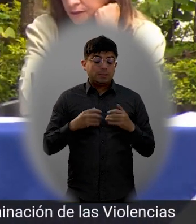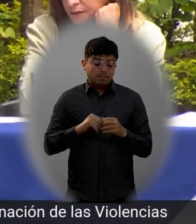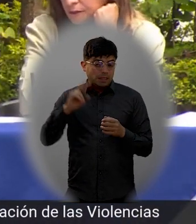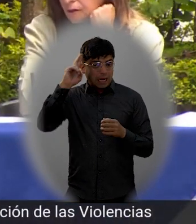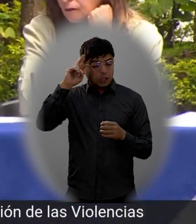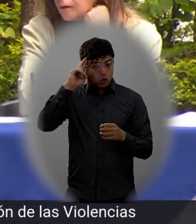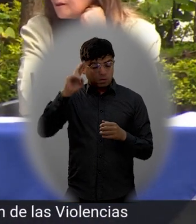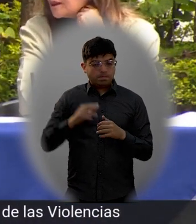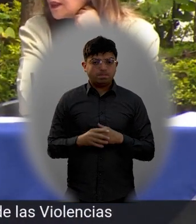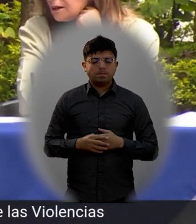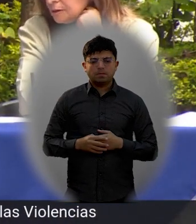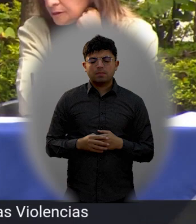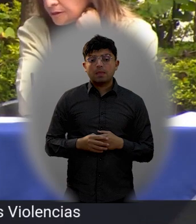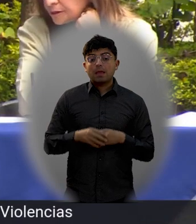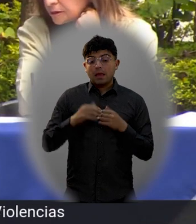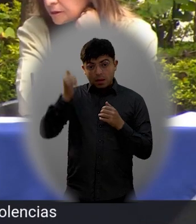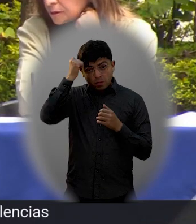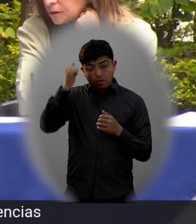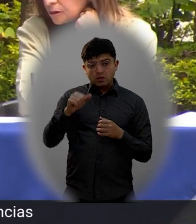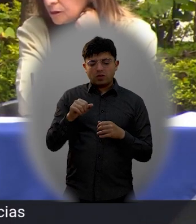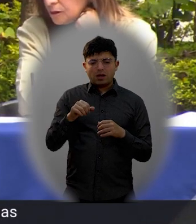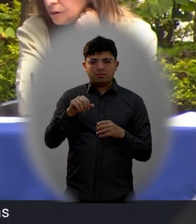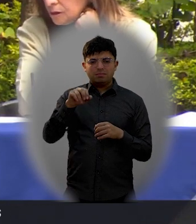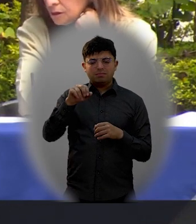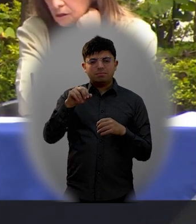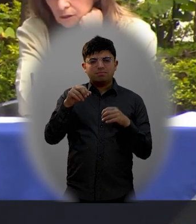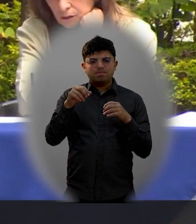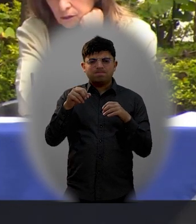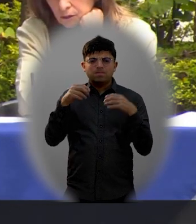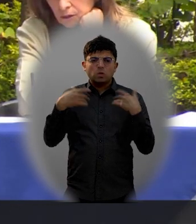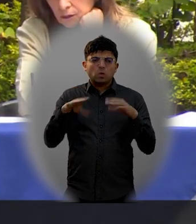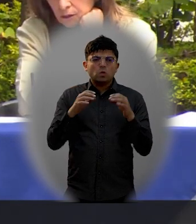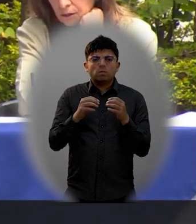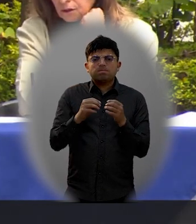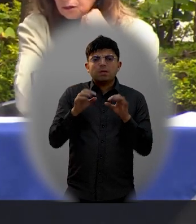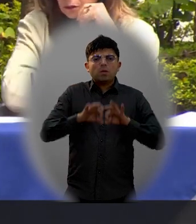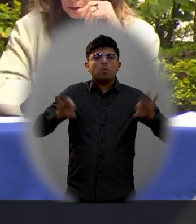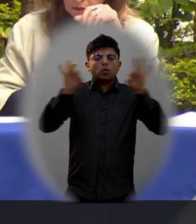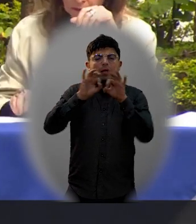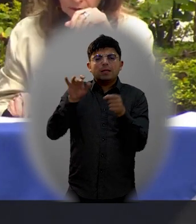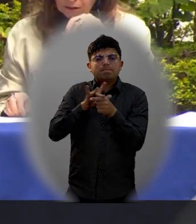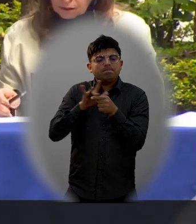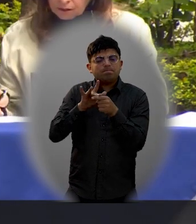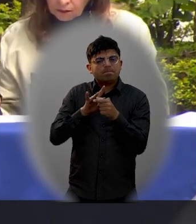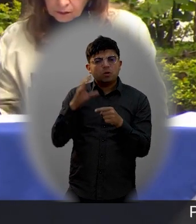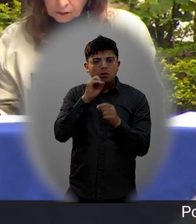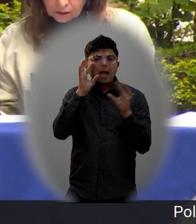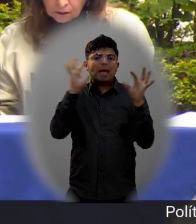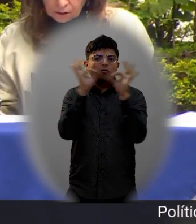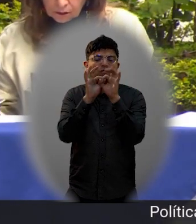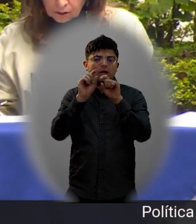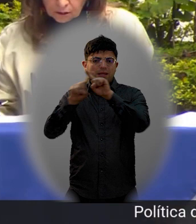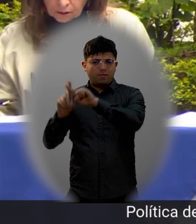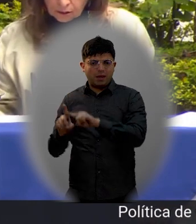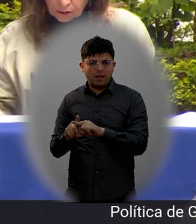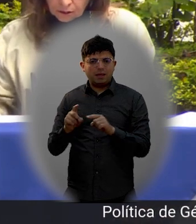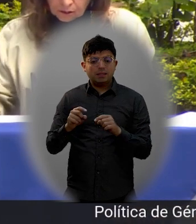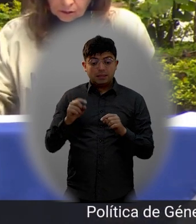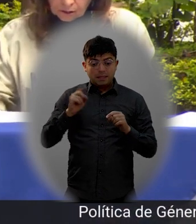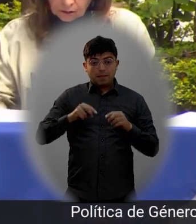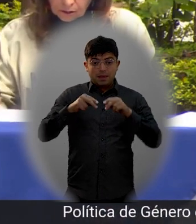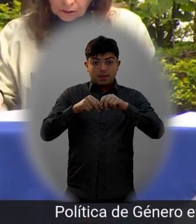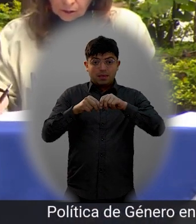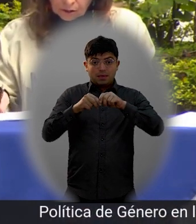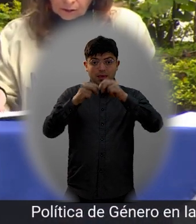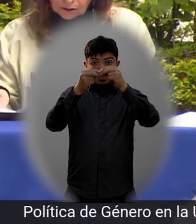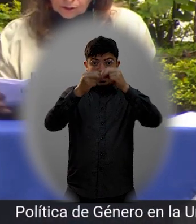Alejandra. Bien, profesora Lanis, ¿por qué es importante implementar entonces enfoques diferenciales y de género en